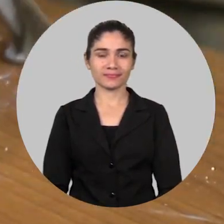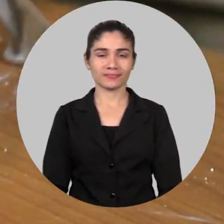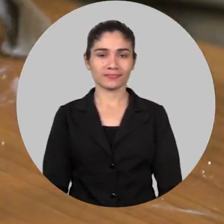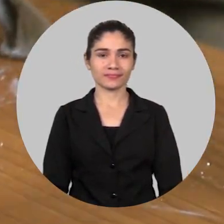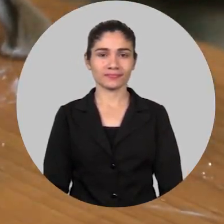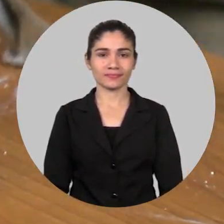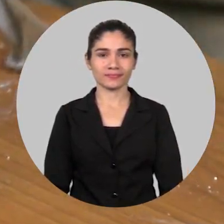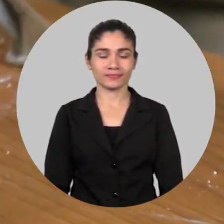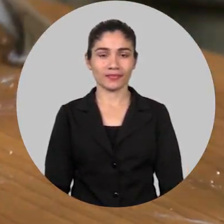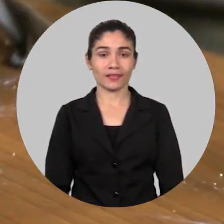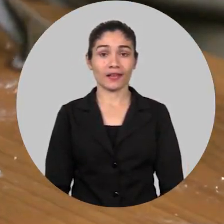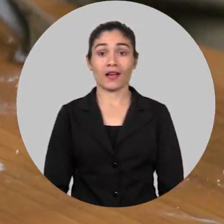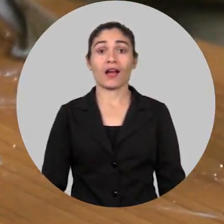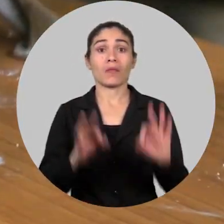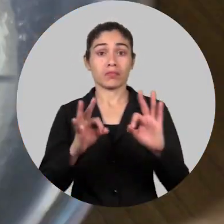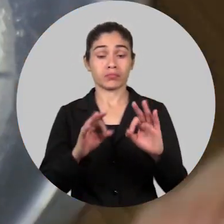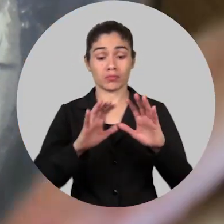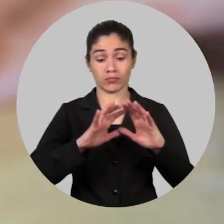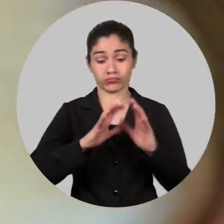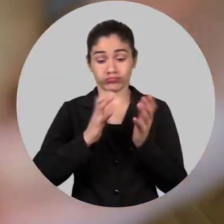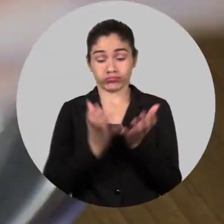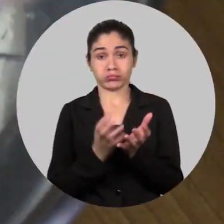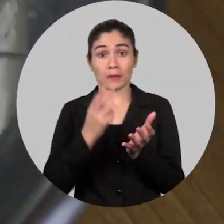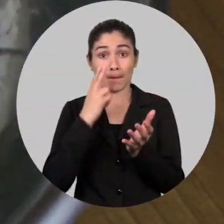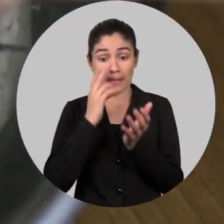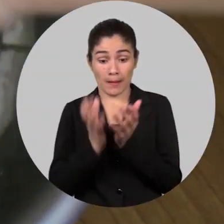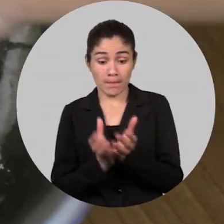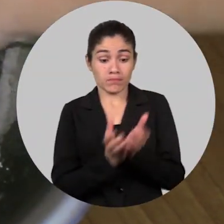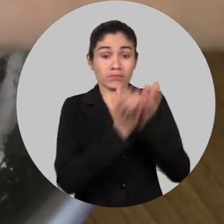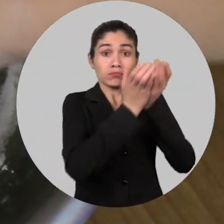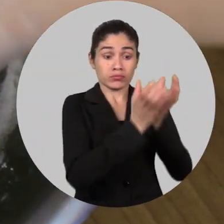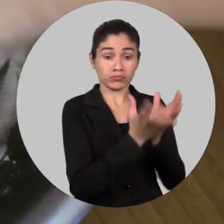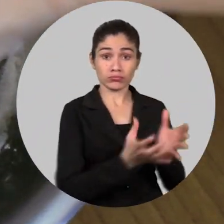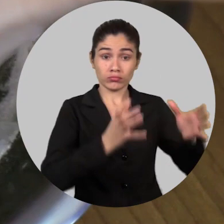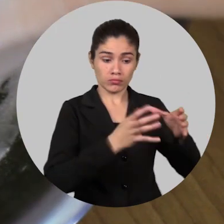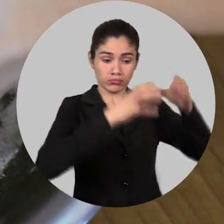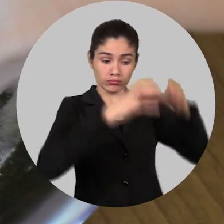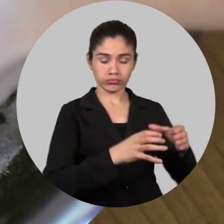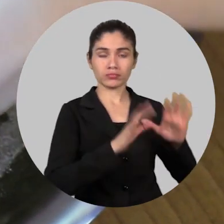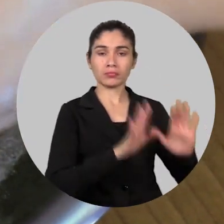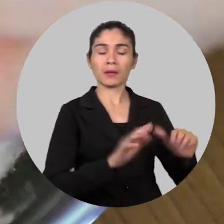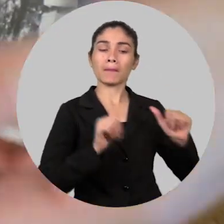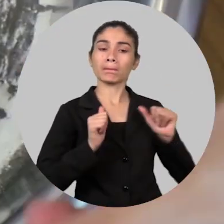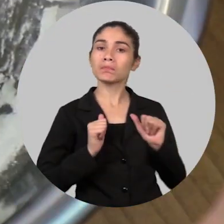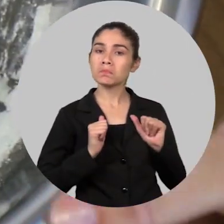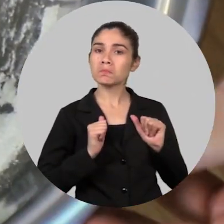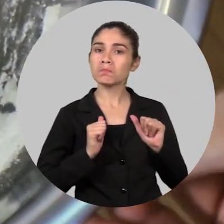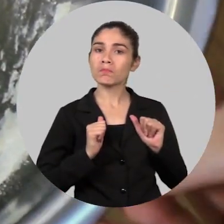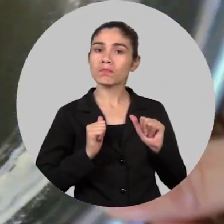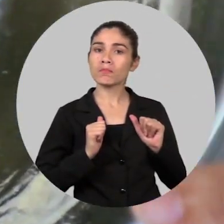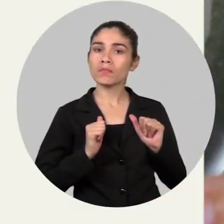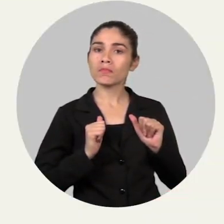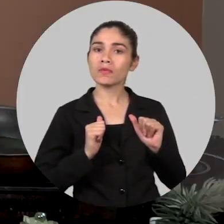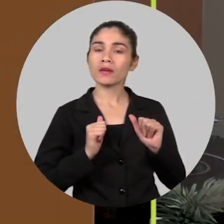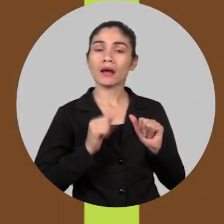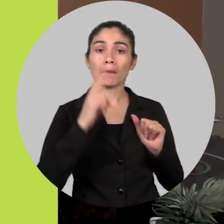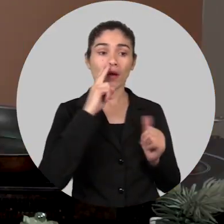Aquí ya se formó nuestra masa y vamos a dejar descansar en nuestro bol. Esto vamos a dejar